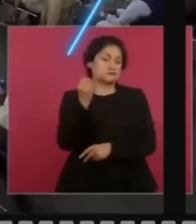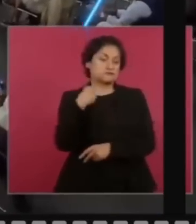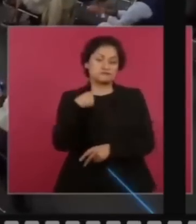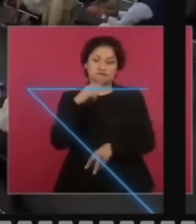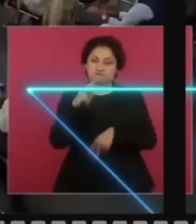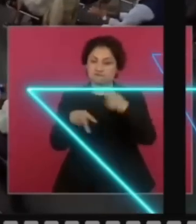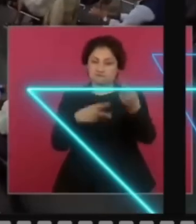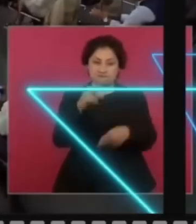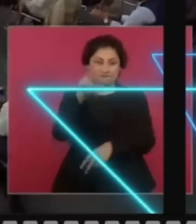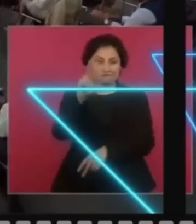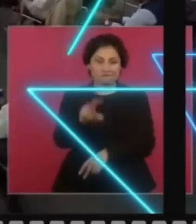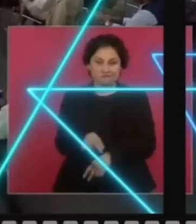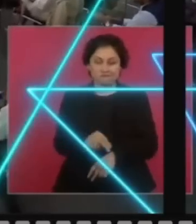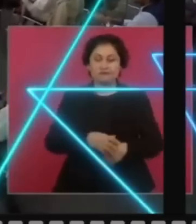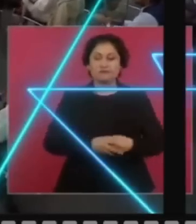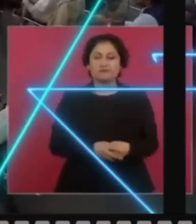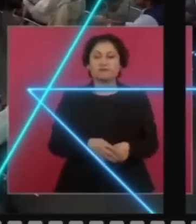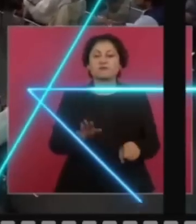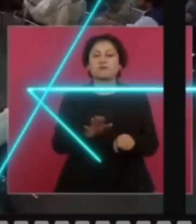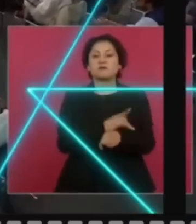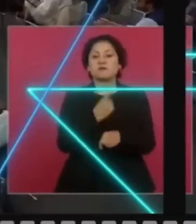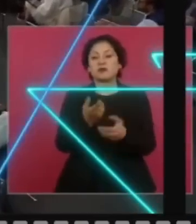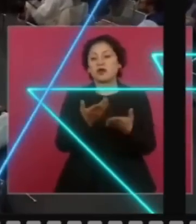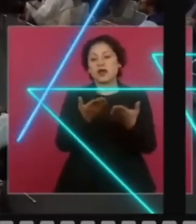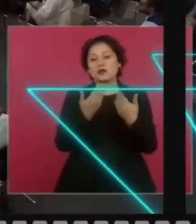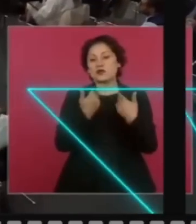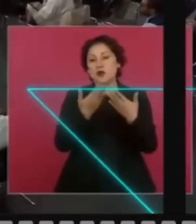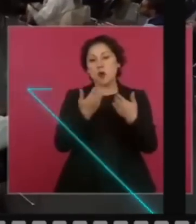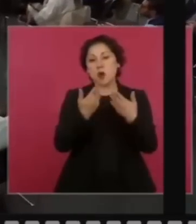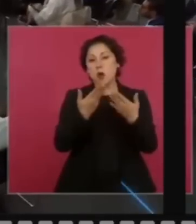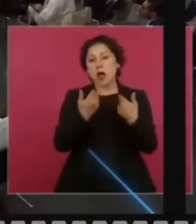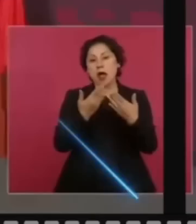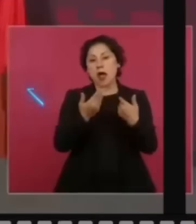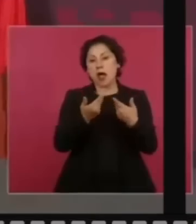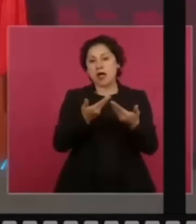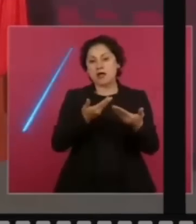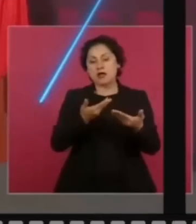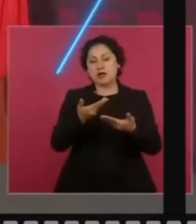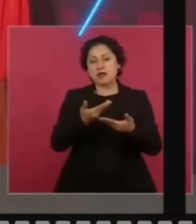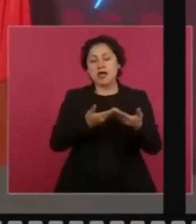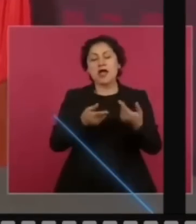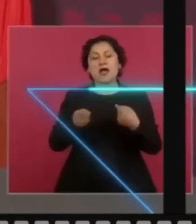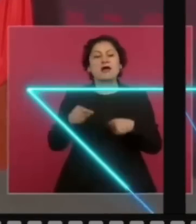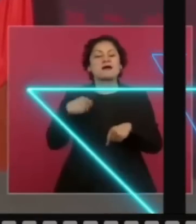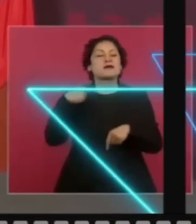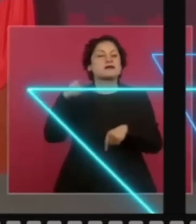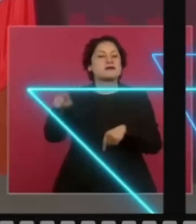Porque no tenemos relaciones con Perú